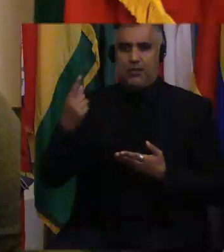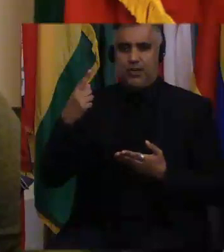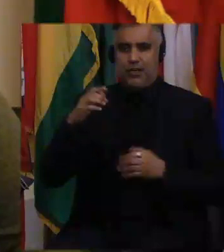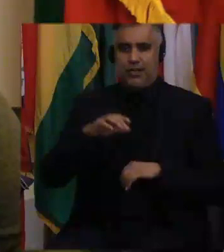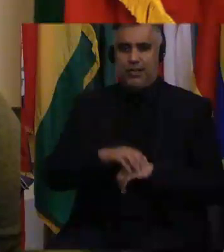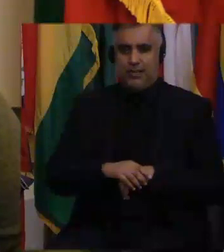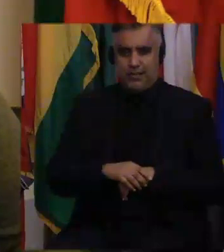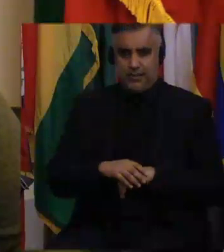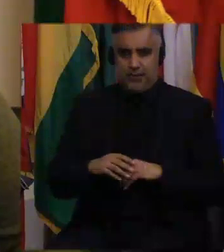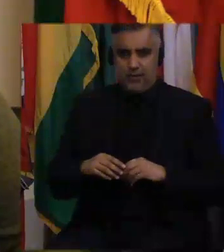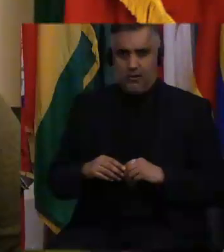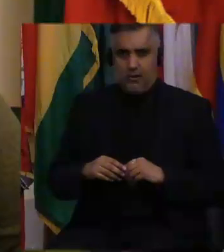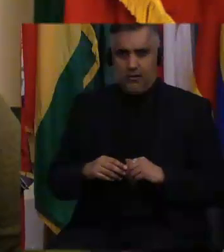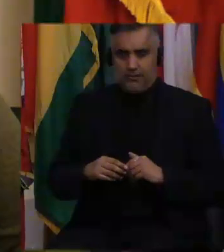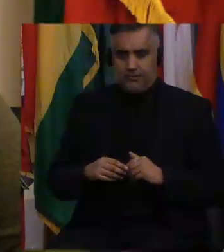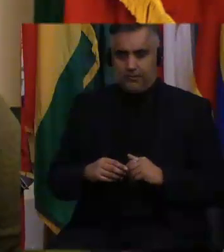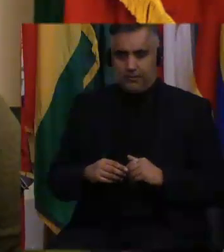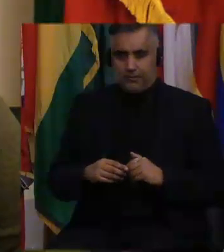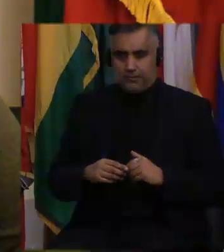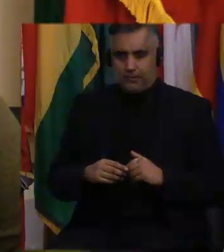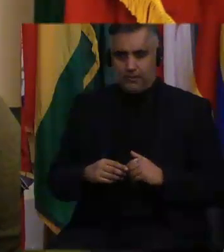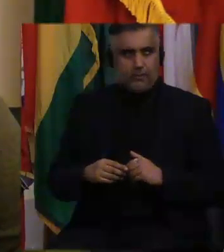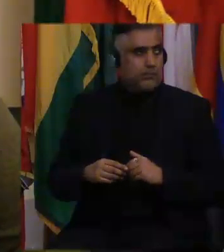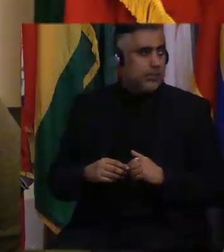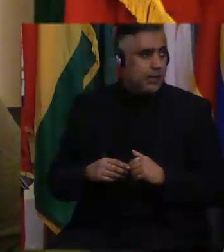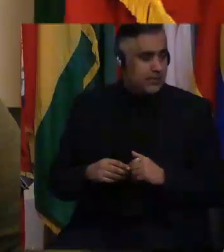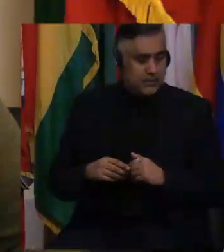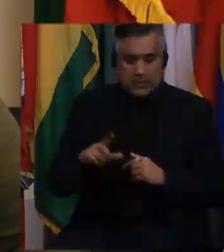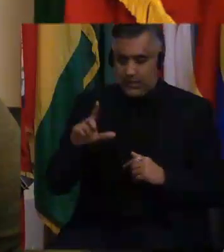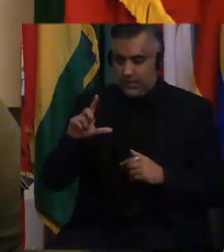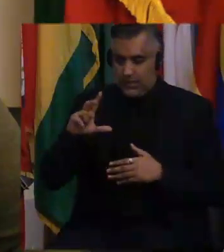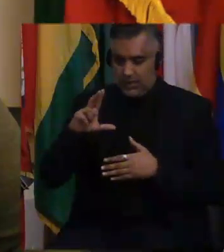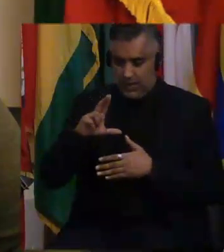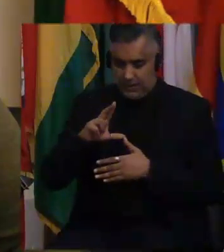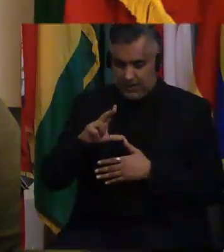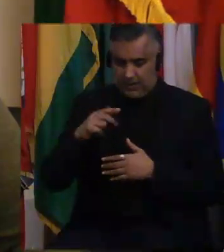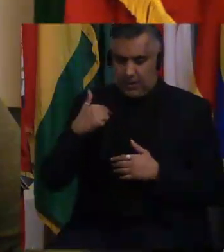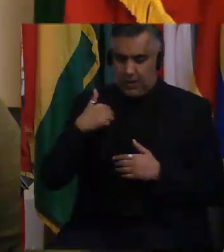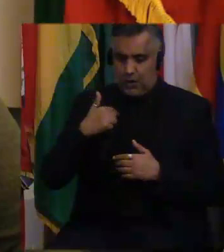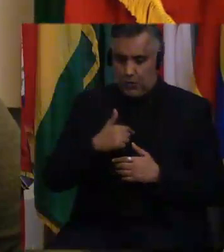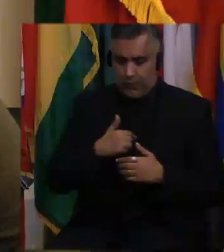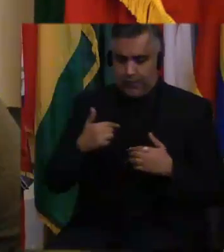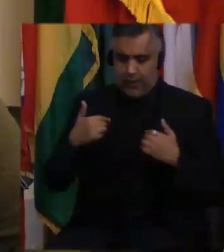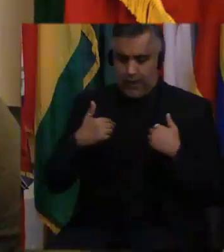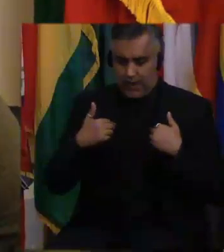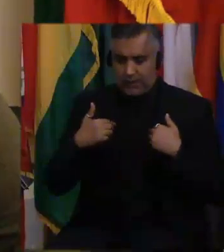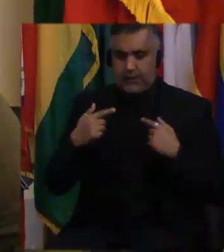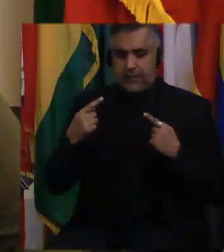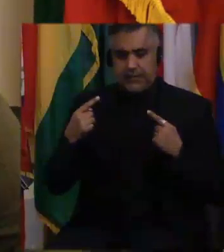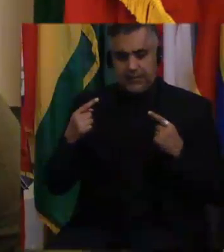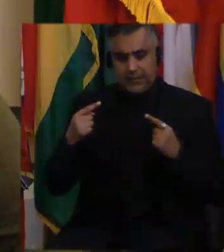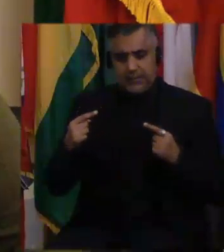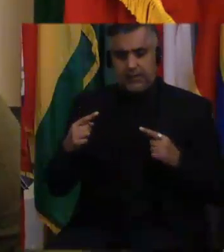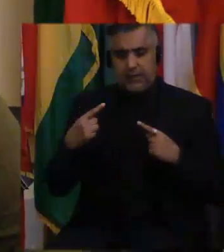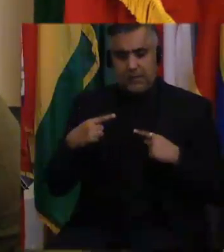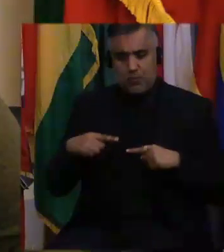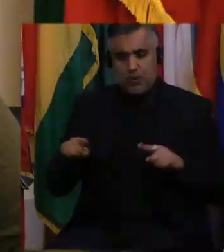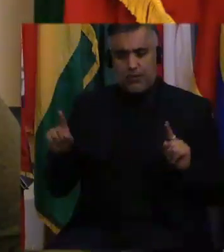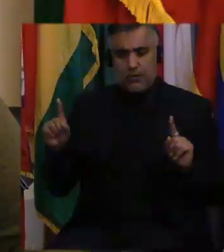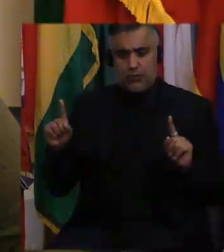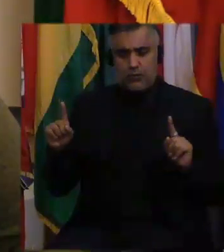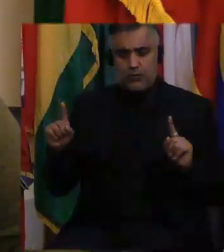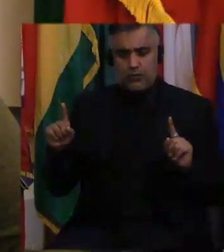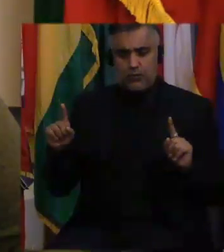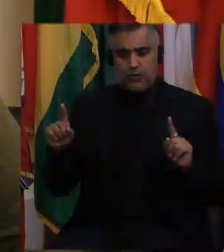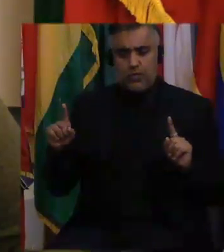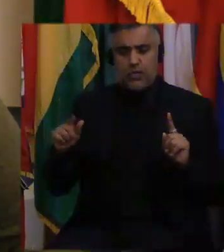Yo creo que en América Latina hemos tenido avances importantes. La mayoría de los países para la participación de